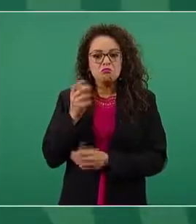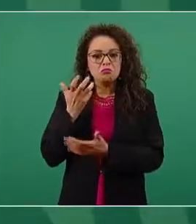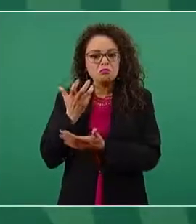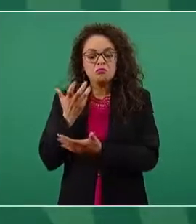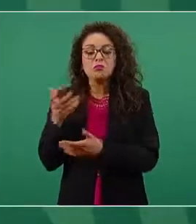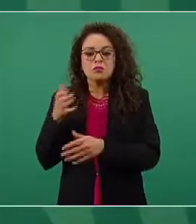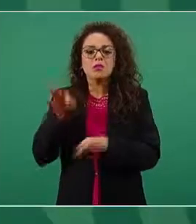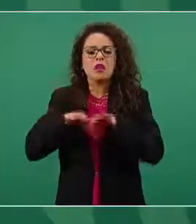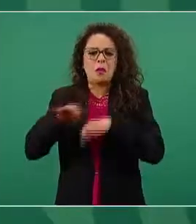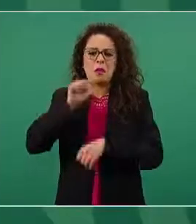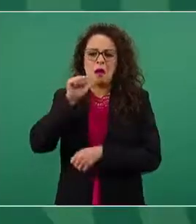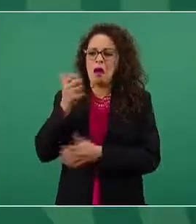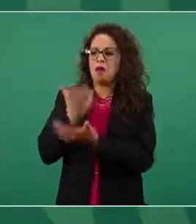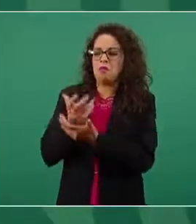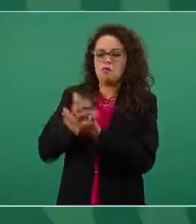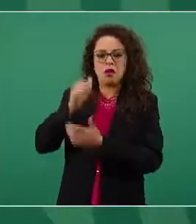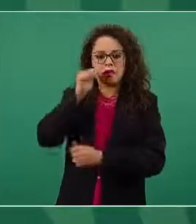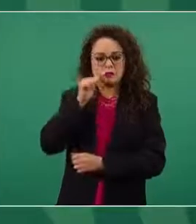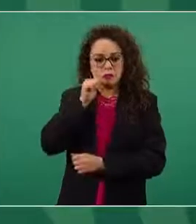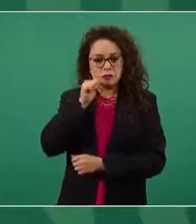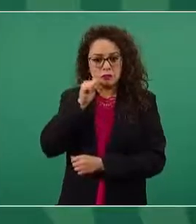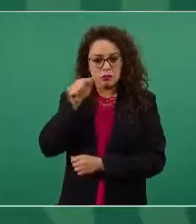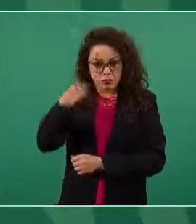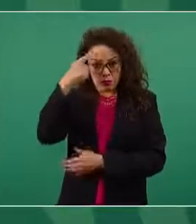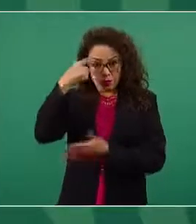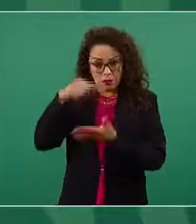domingo? No,